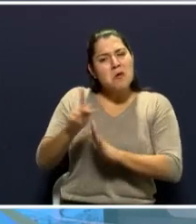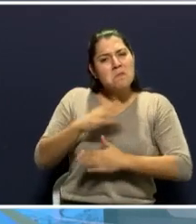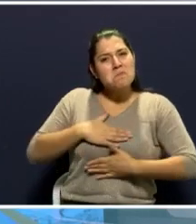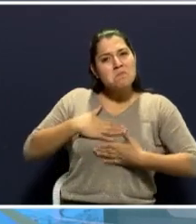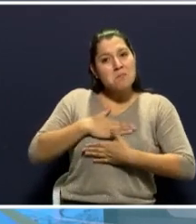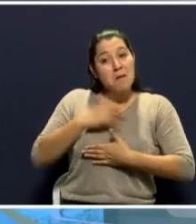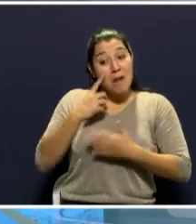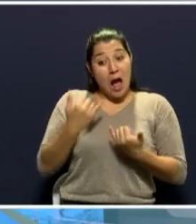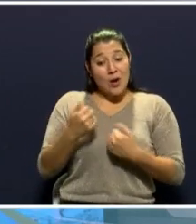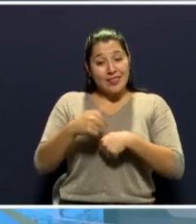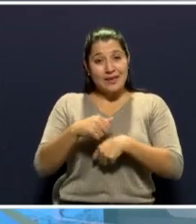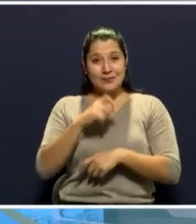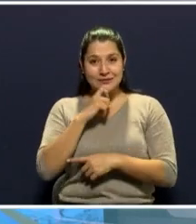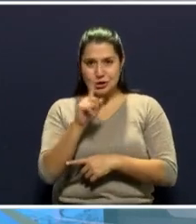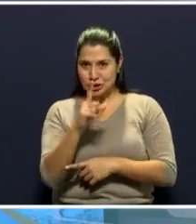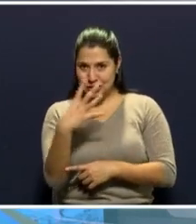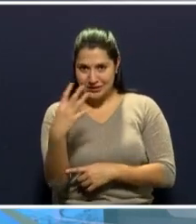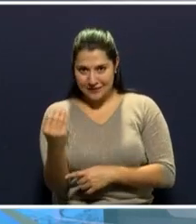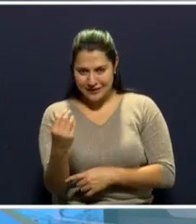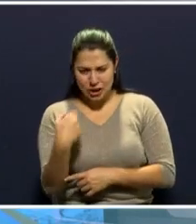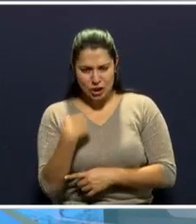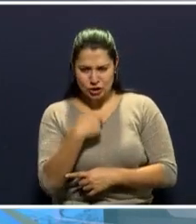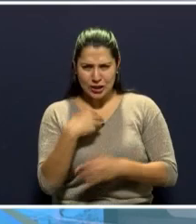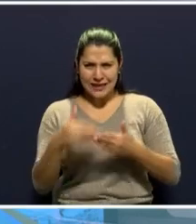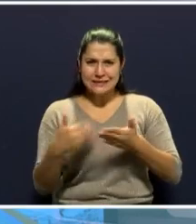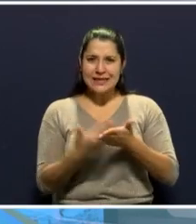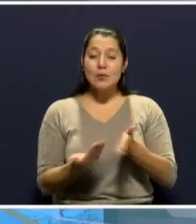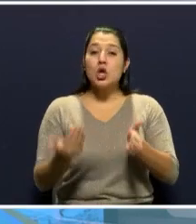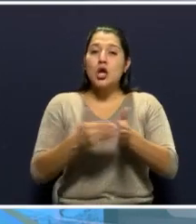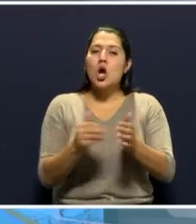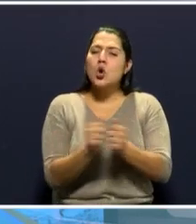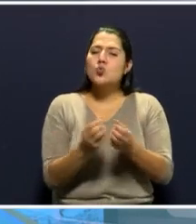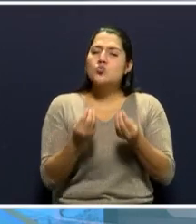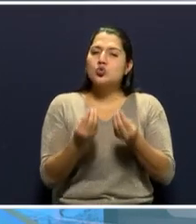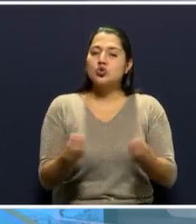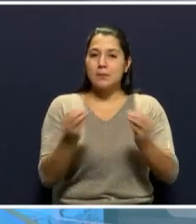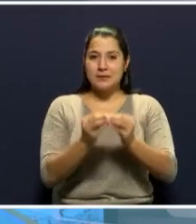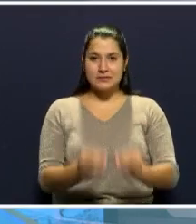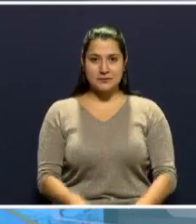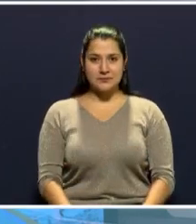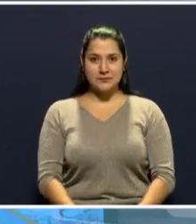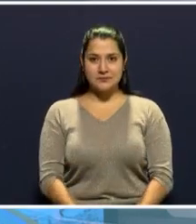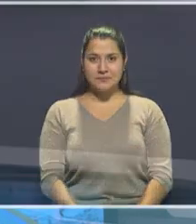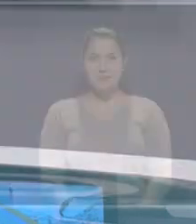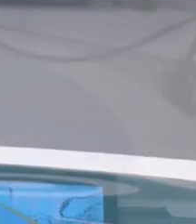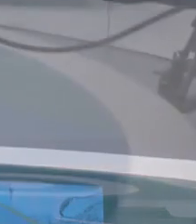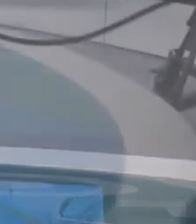días difíciles. No se vaya, enseguida regresamos con mucho más.